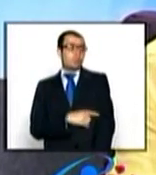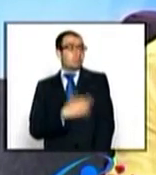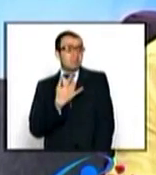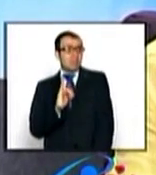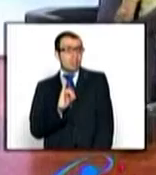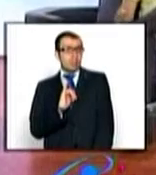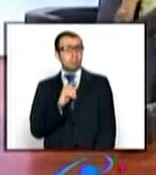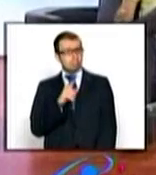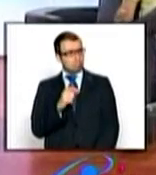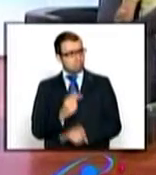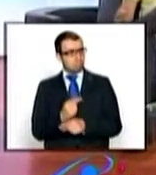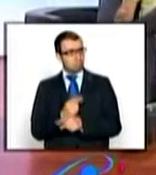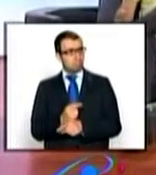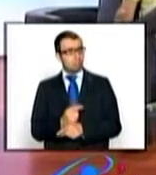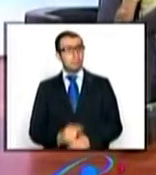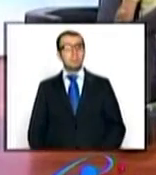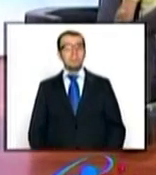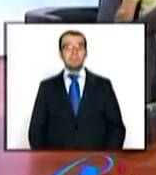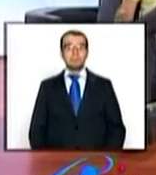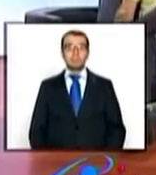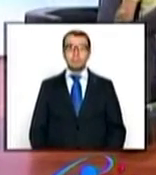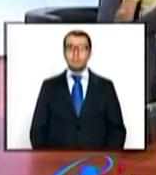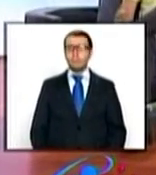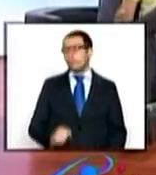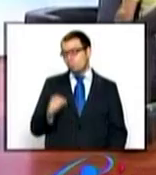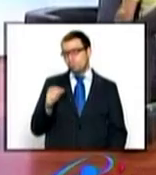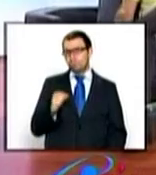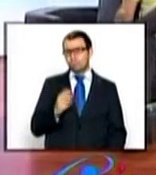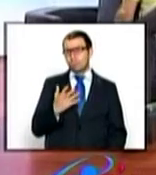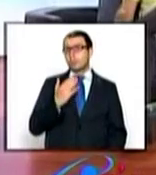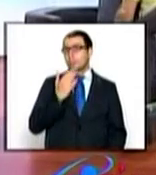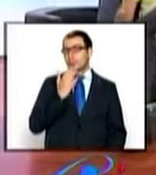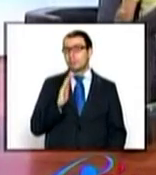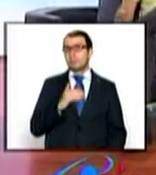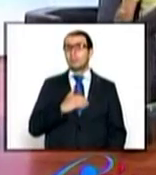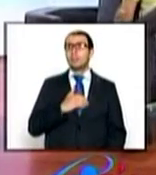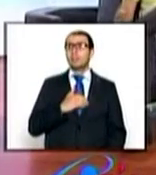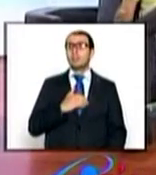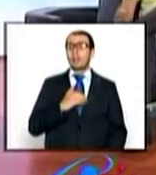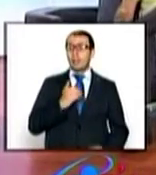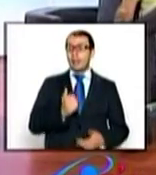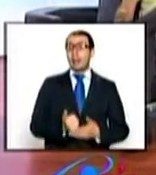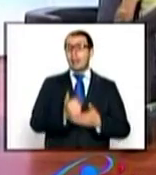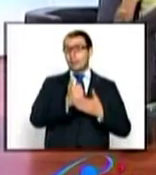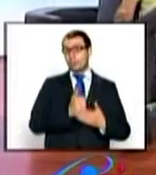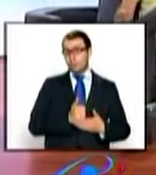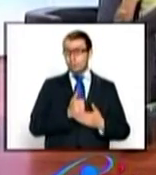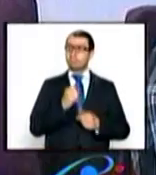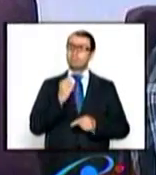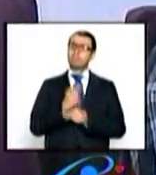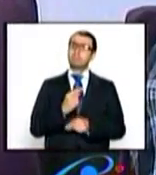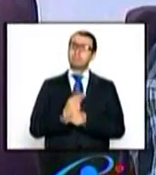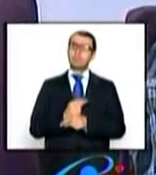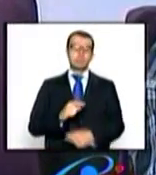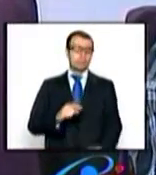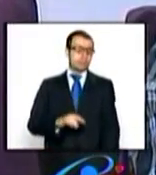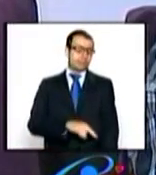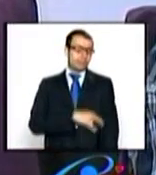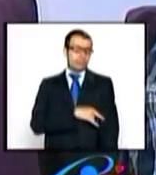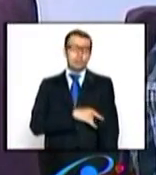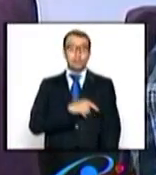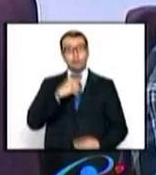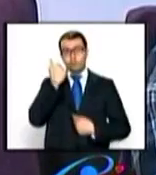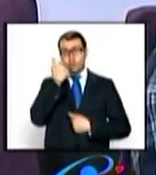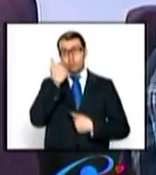diciendo? Claro que sí, desde luego. Otra de las ventajas y otra de las formas en las que actúan los sueros es de que además de tratar